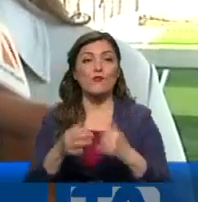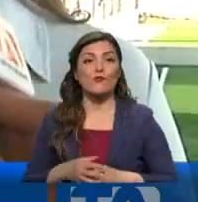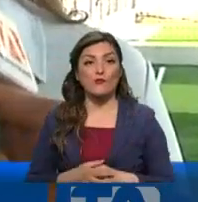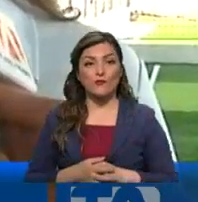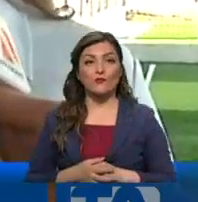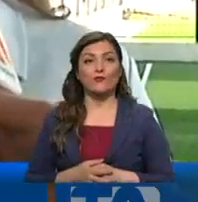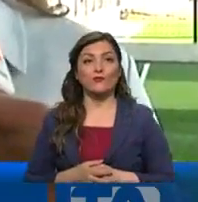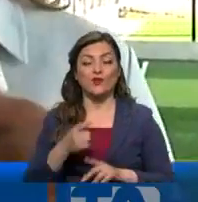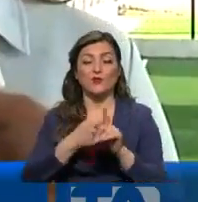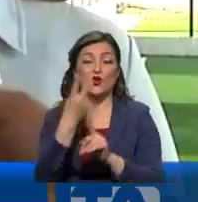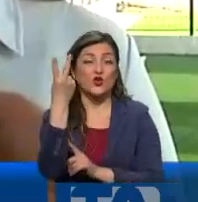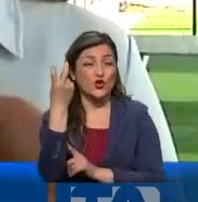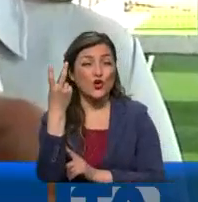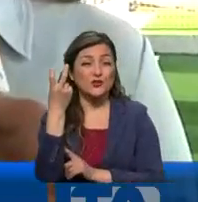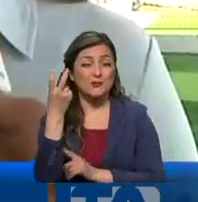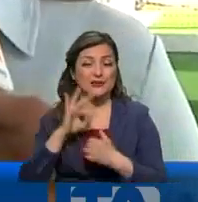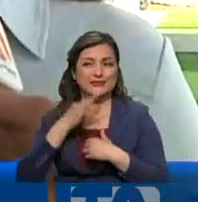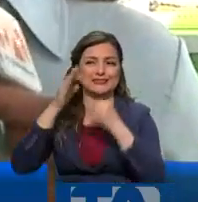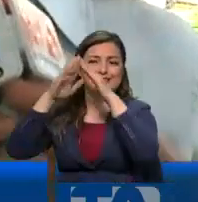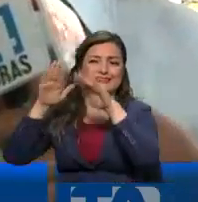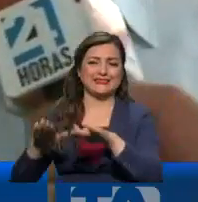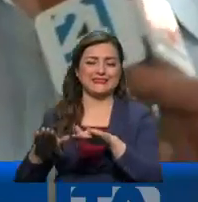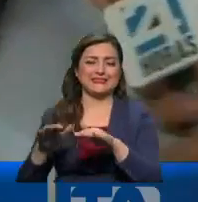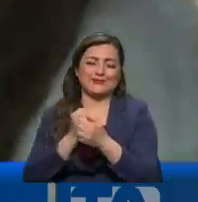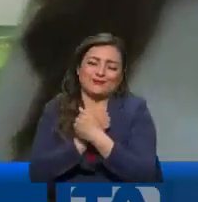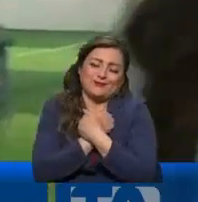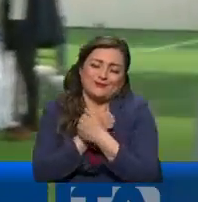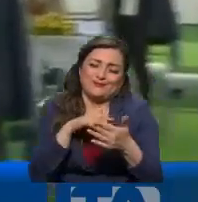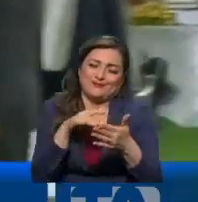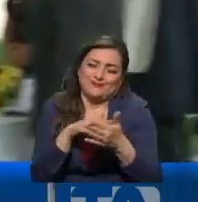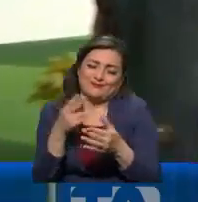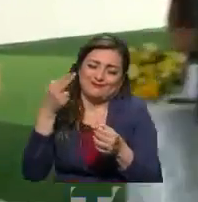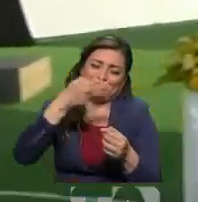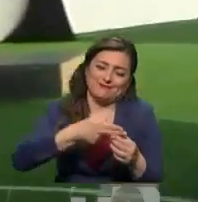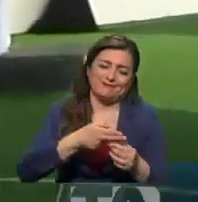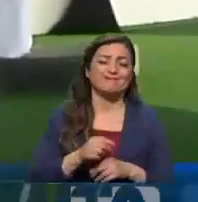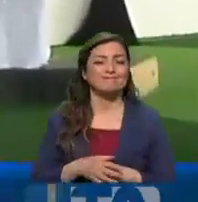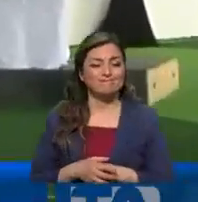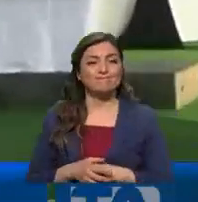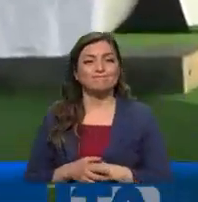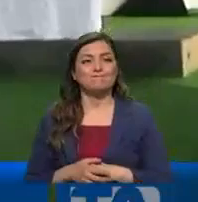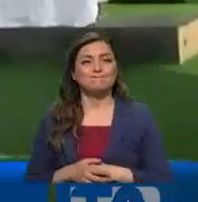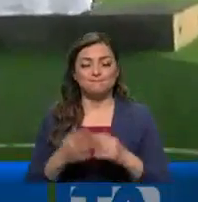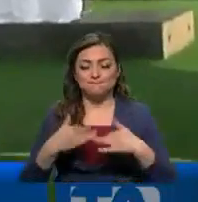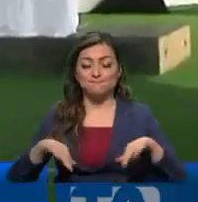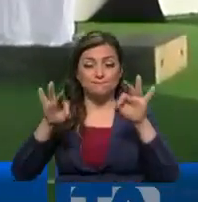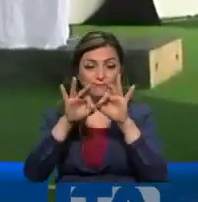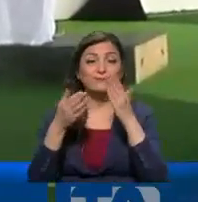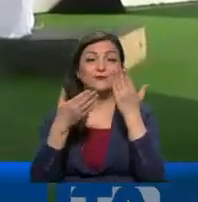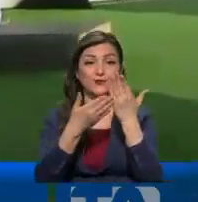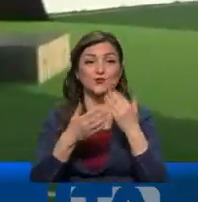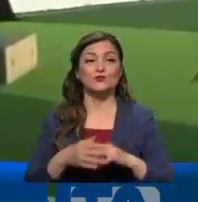a los 12 meses de pandemia, tenerles a nuestros queridos estudiantes aquí, quienes son parte emblemática de este